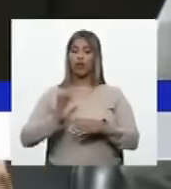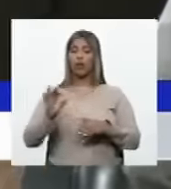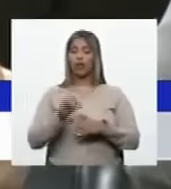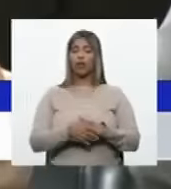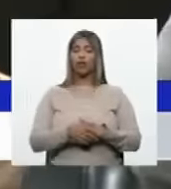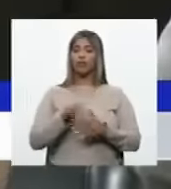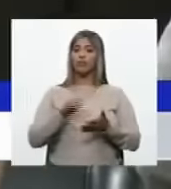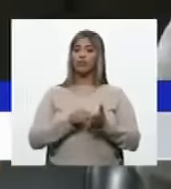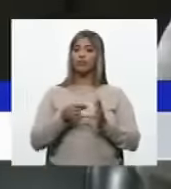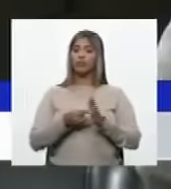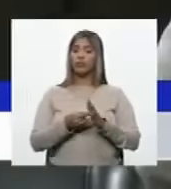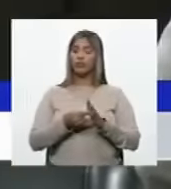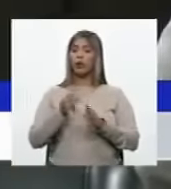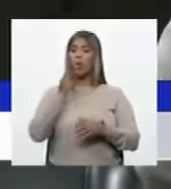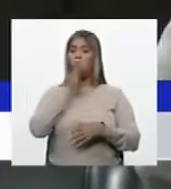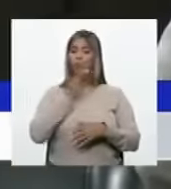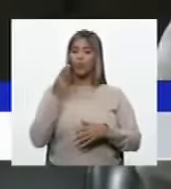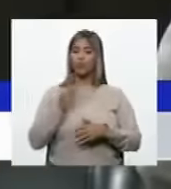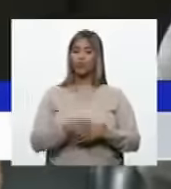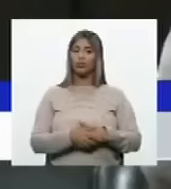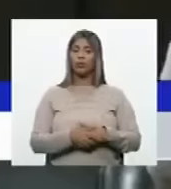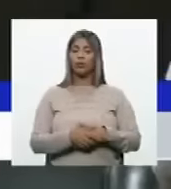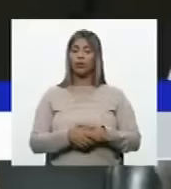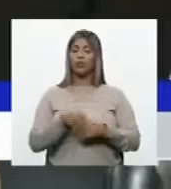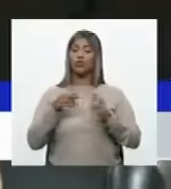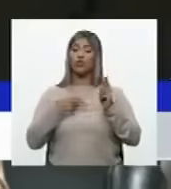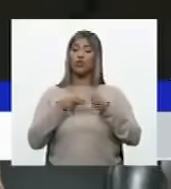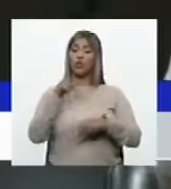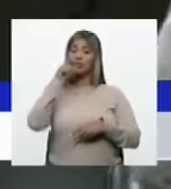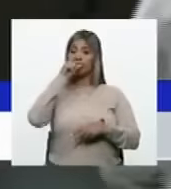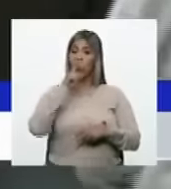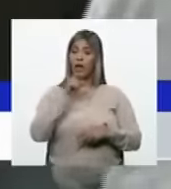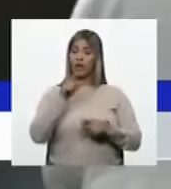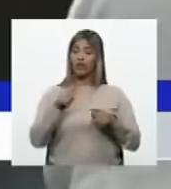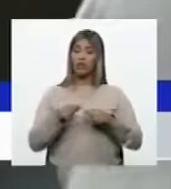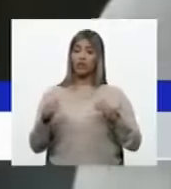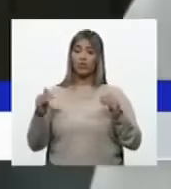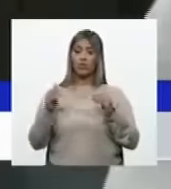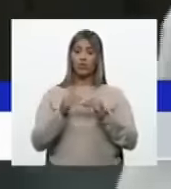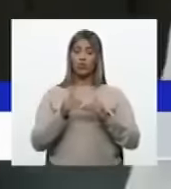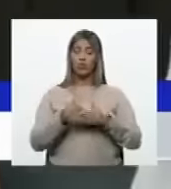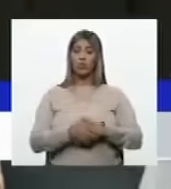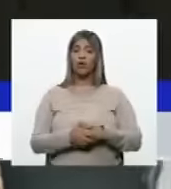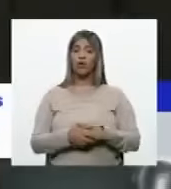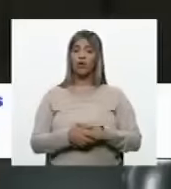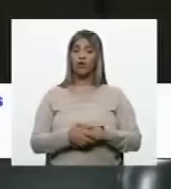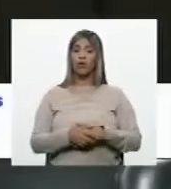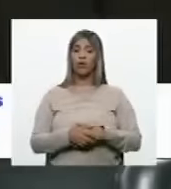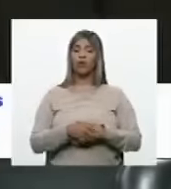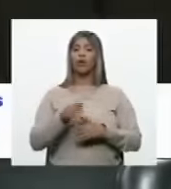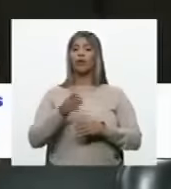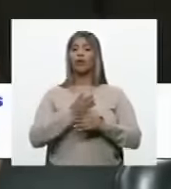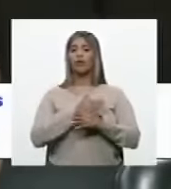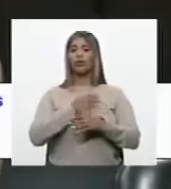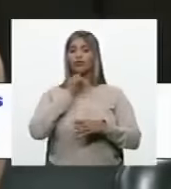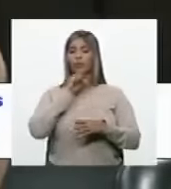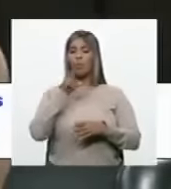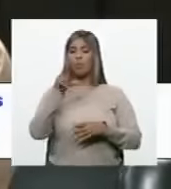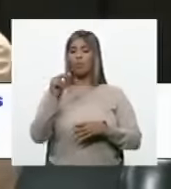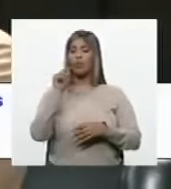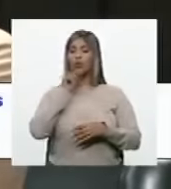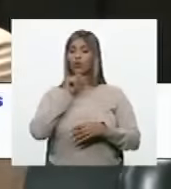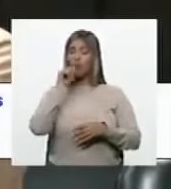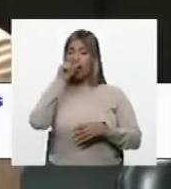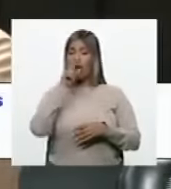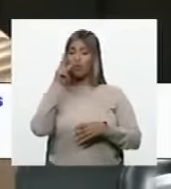es un compromiso. Esos 12 años, igual que en aquel momento, aquel 20 de